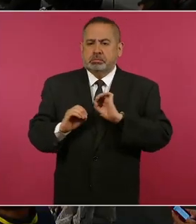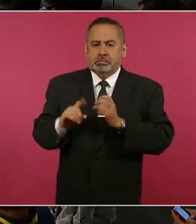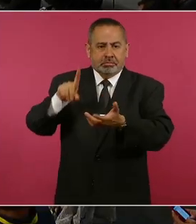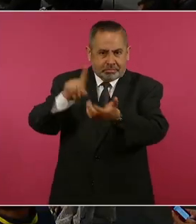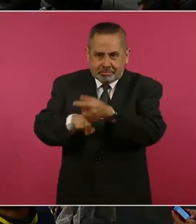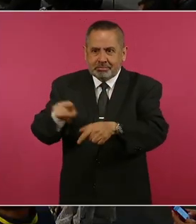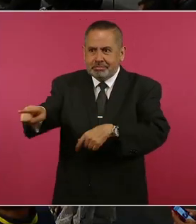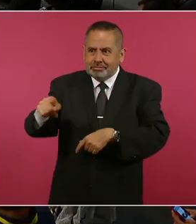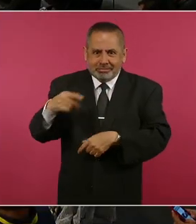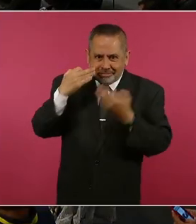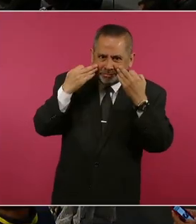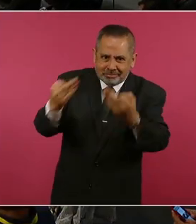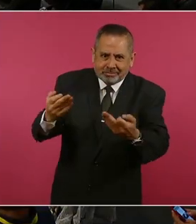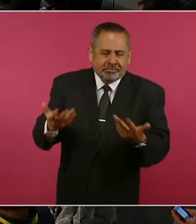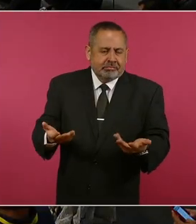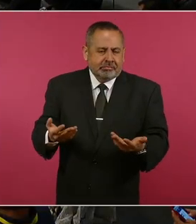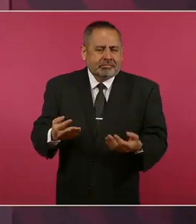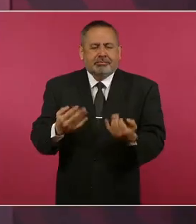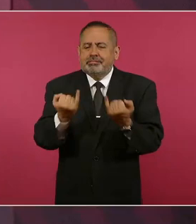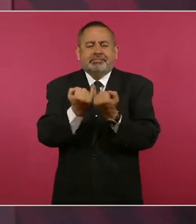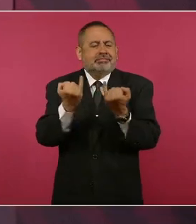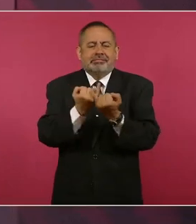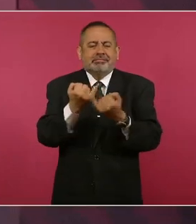Es un proceso muy interesante,